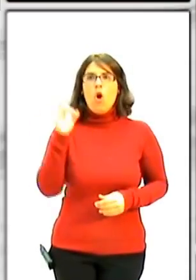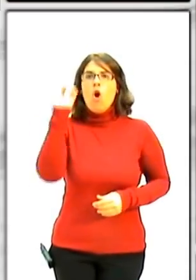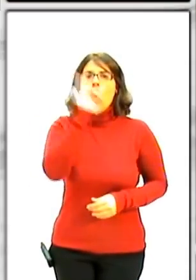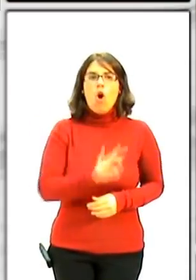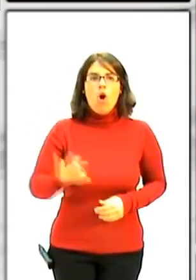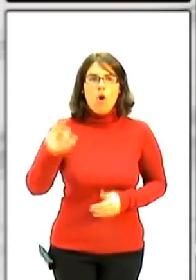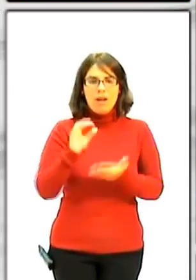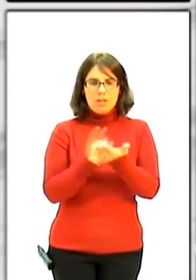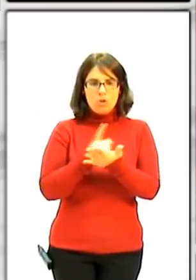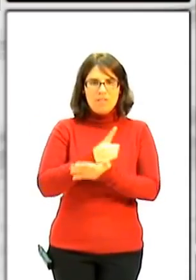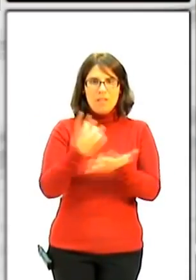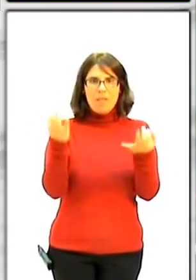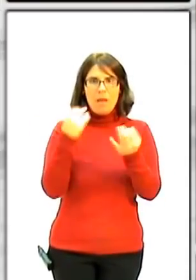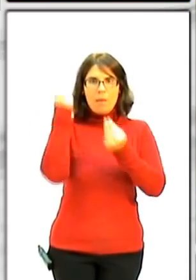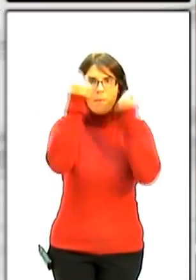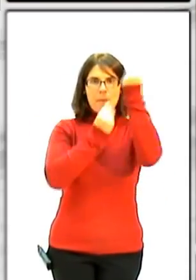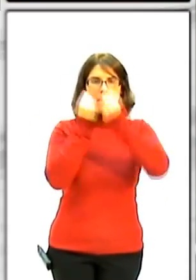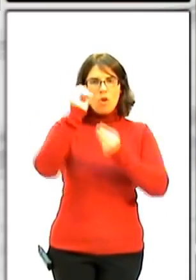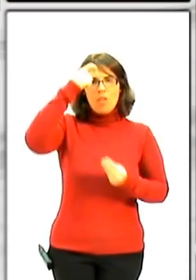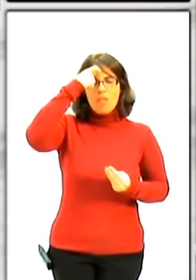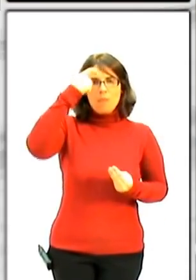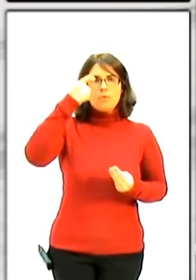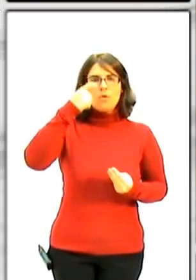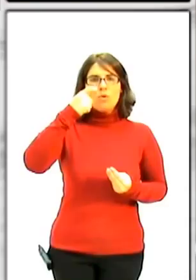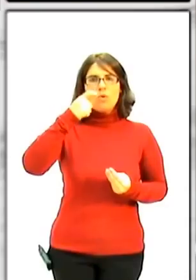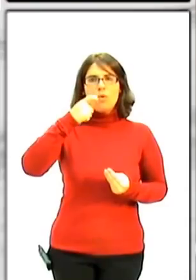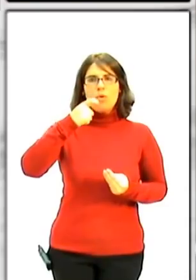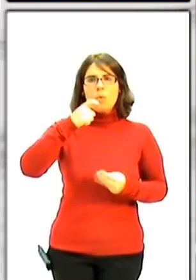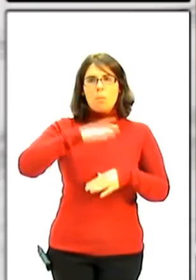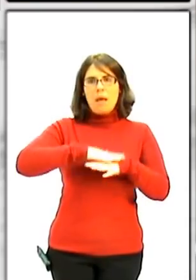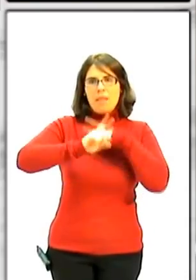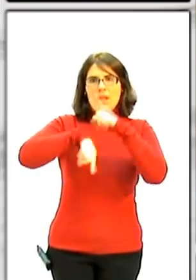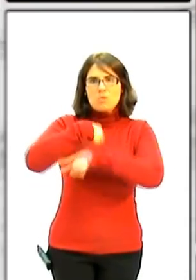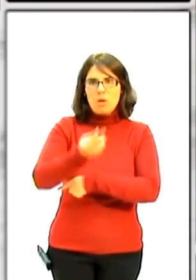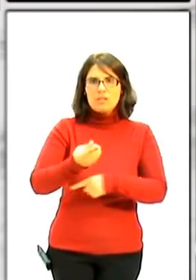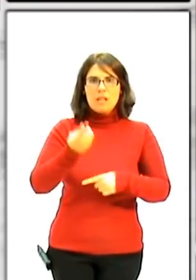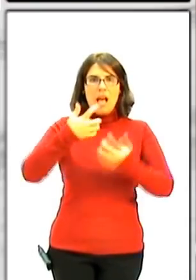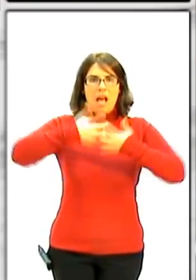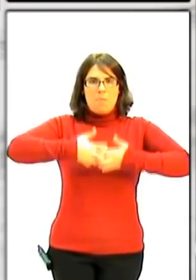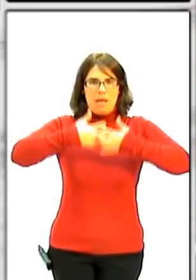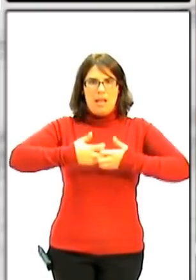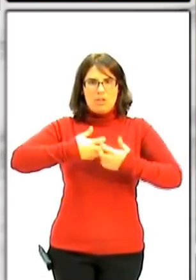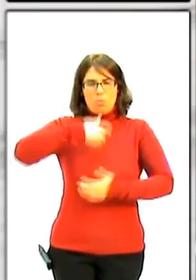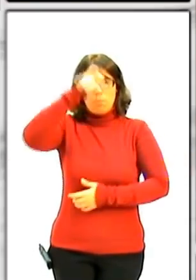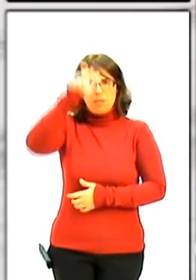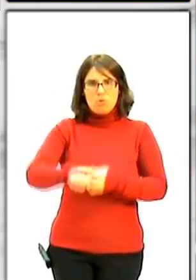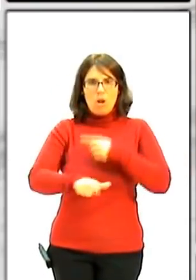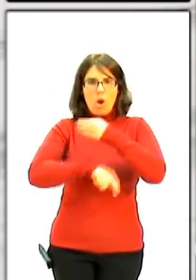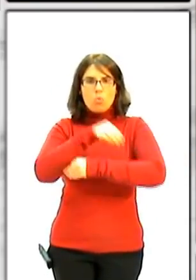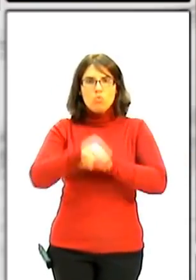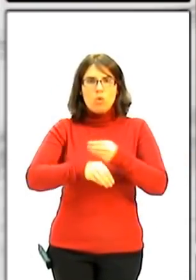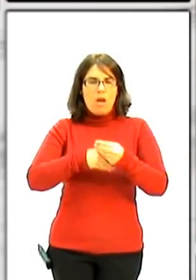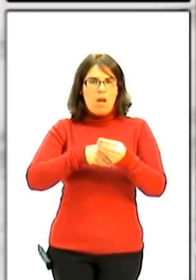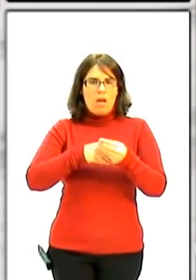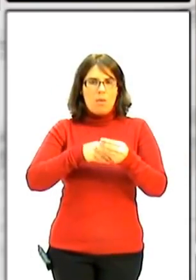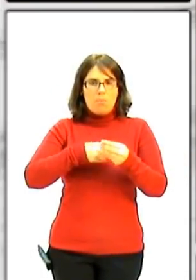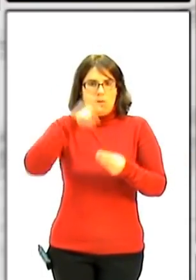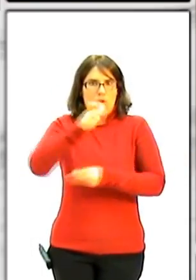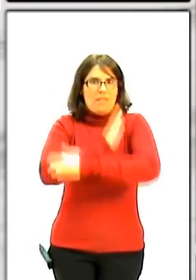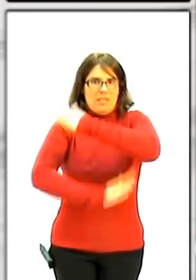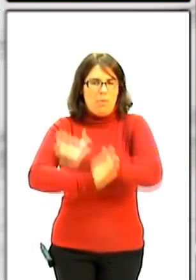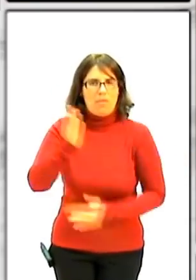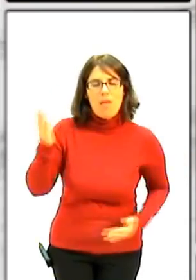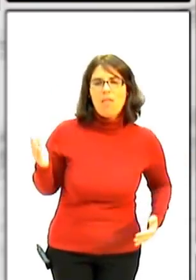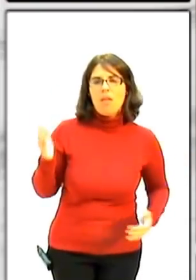la cartografía para que el dispositivo que esté adaptado a una persona de capacidad diferenciada,